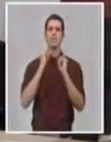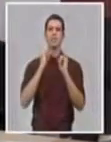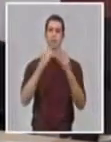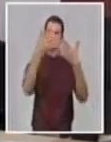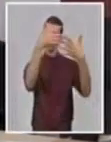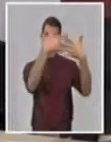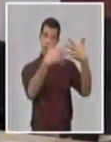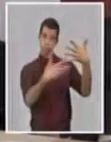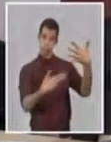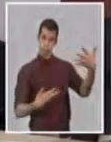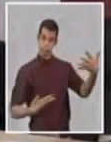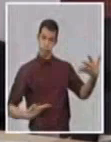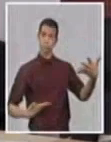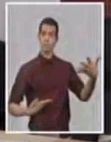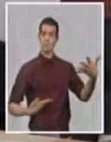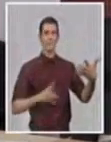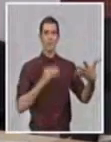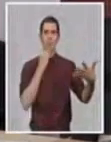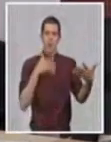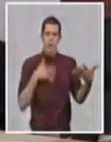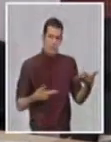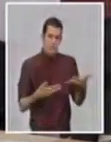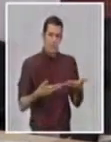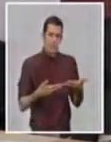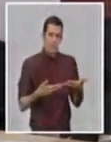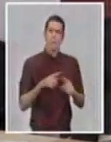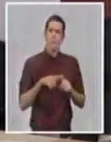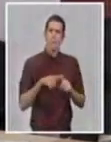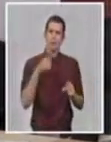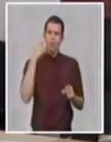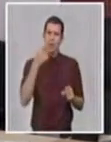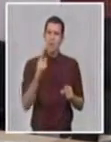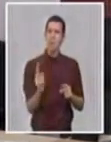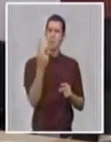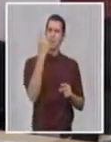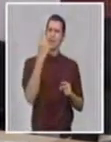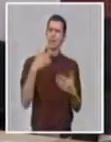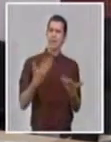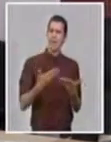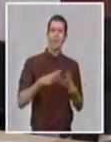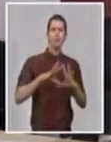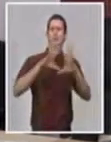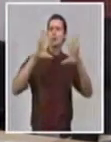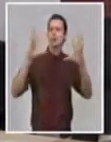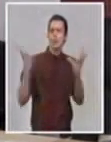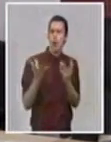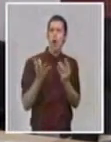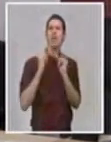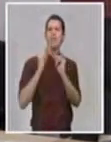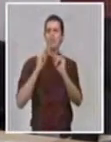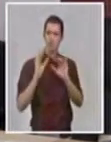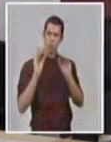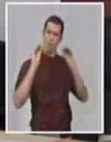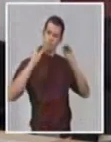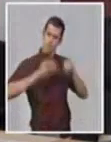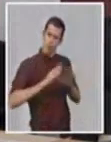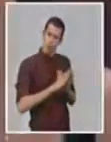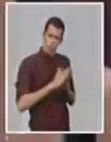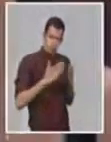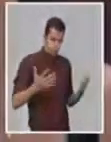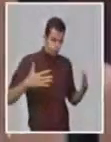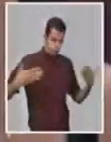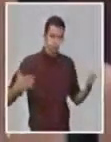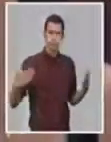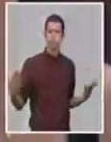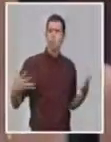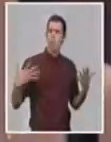era lo primero que distinguía. Es decir, cabía todo, todo cabía allí. Muy